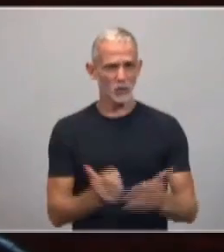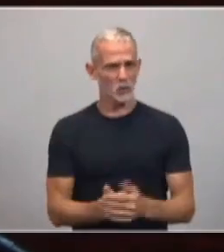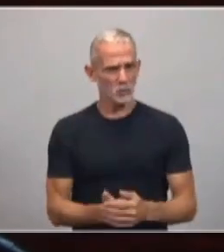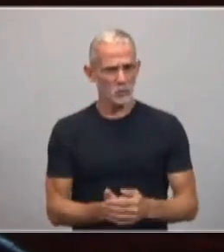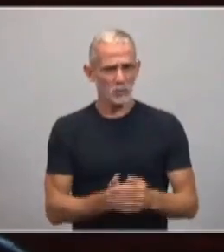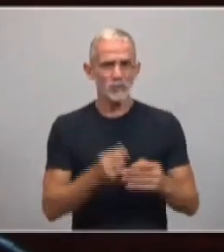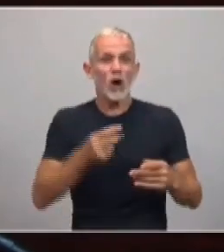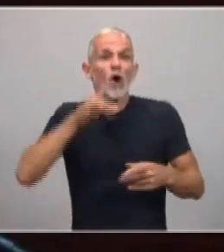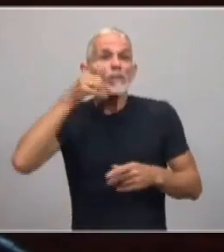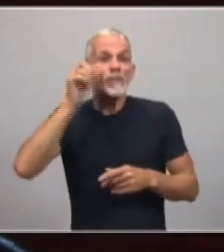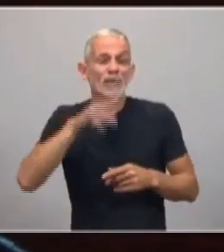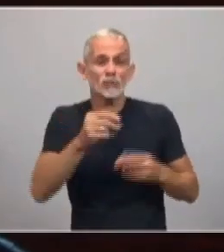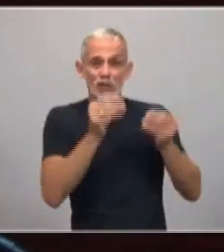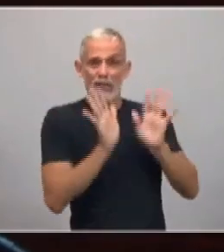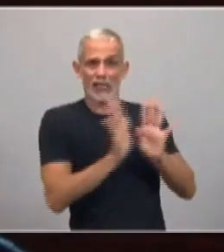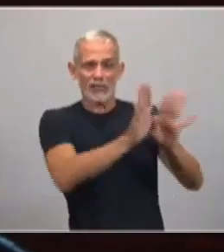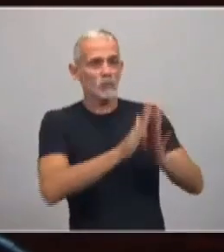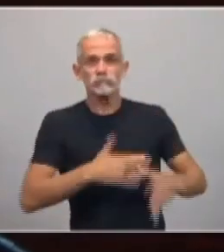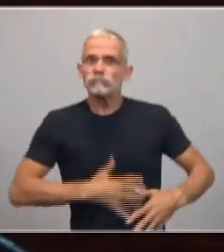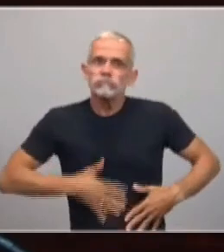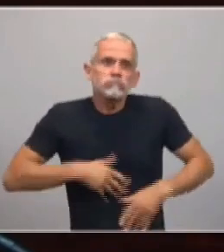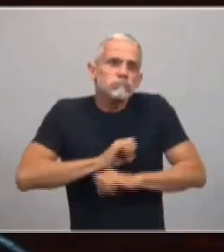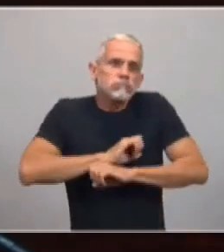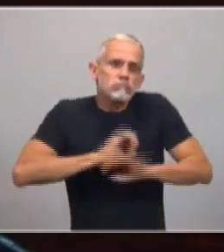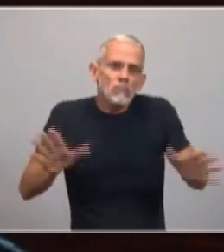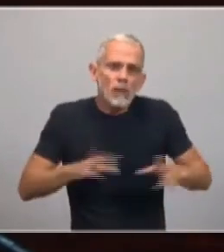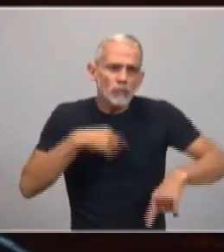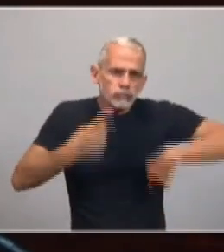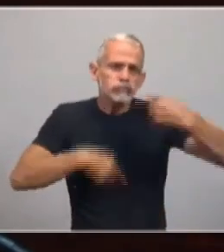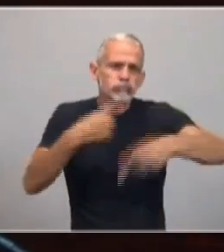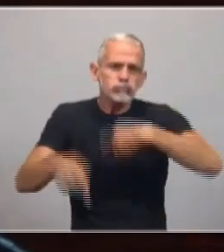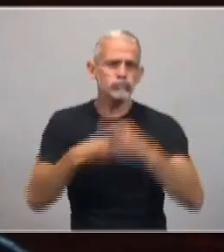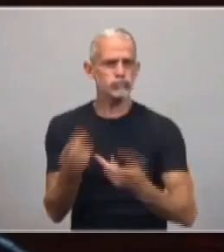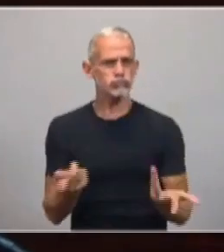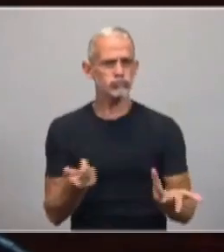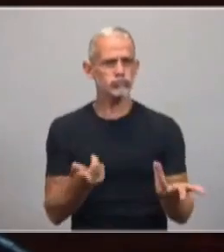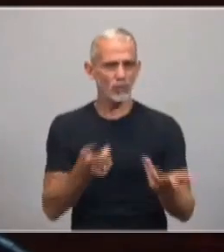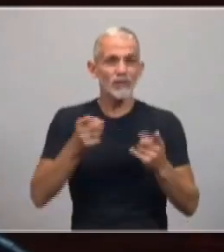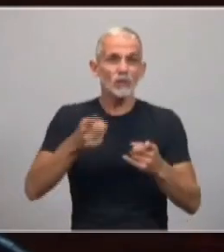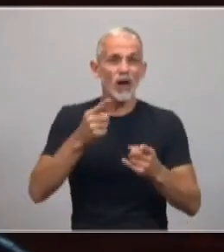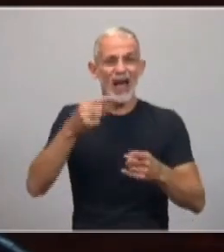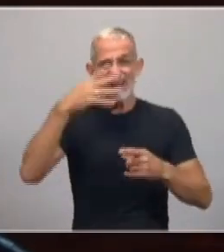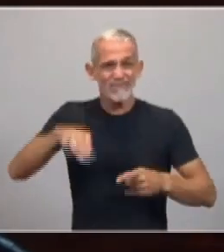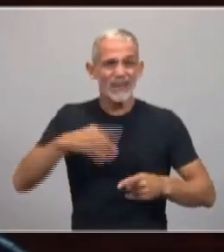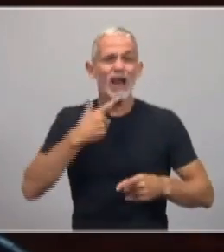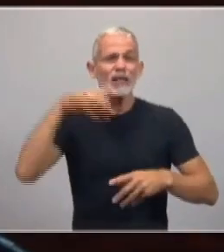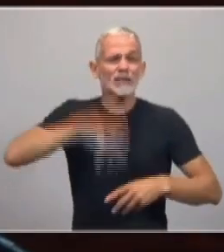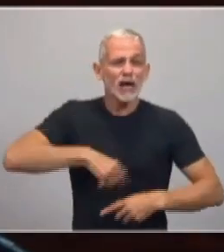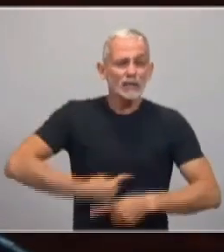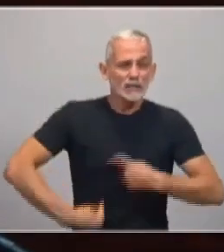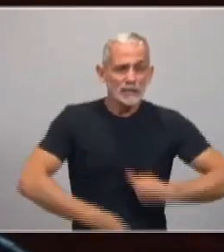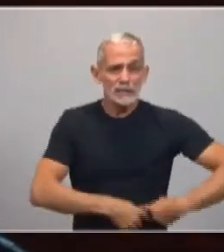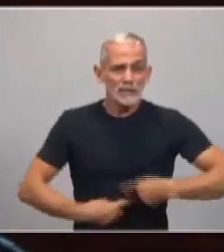su uso puede generar malestares gástricos crónicos que terminan en hemorragias digestivas, en especial en los